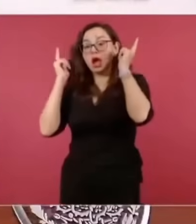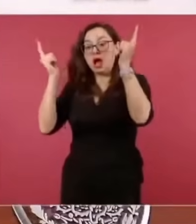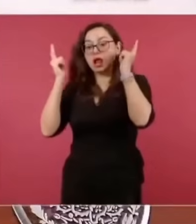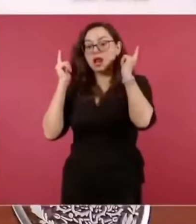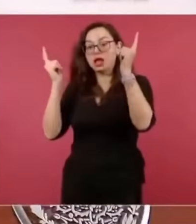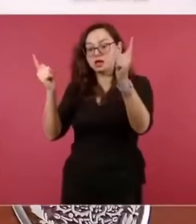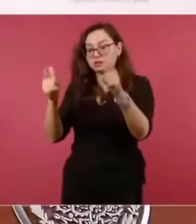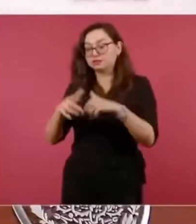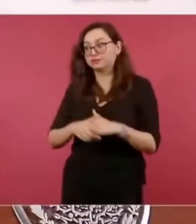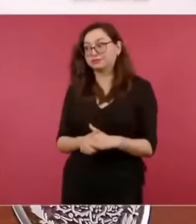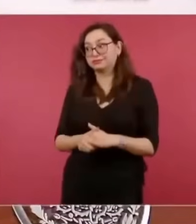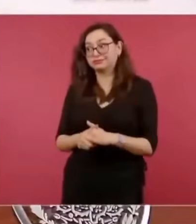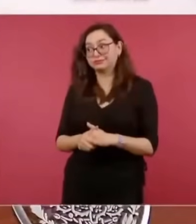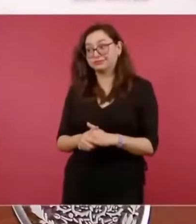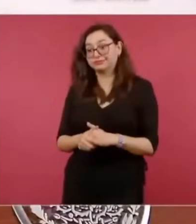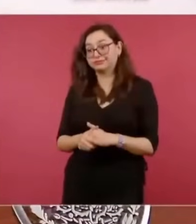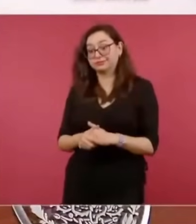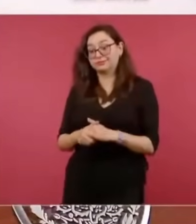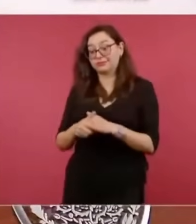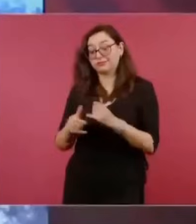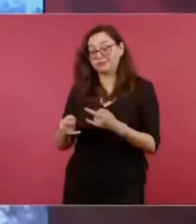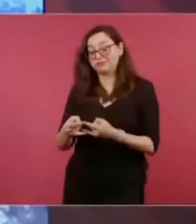porque la historia